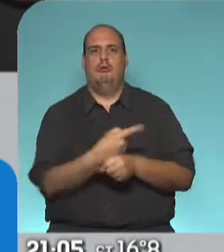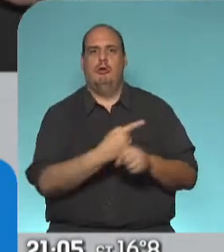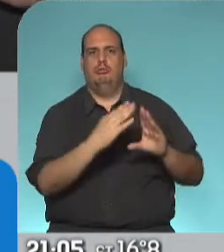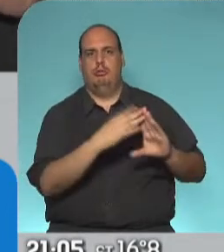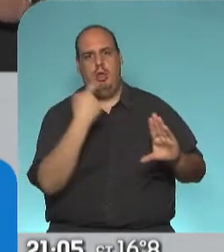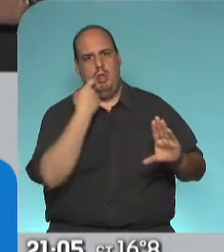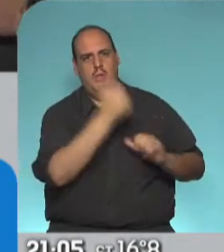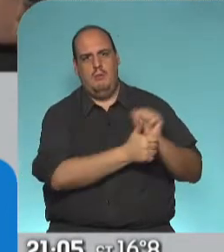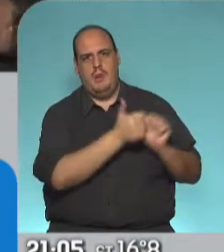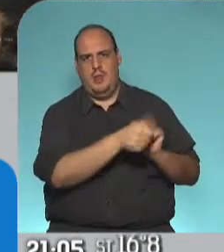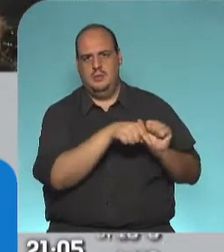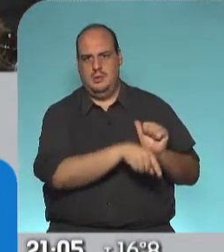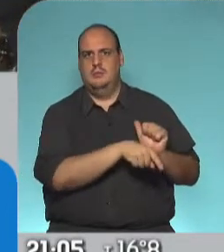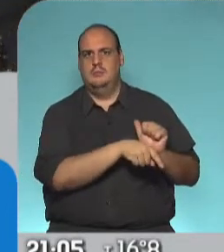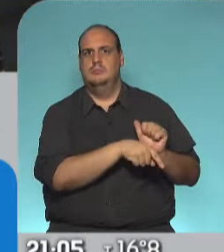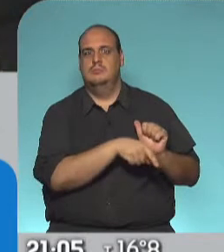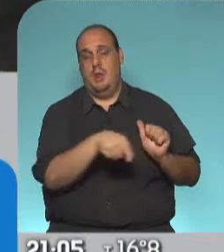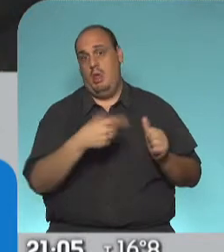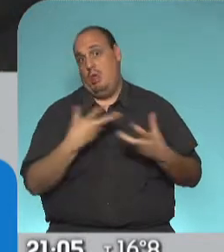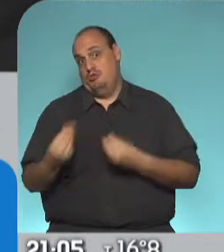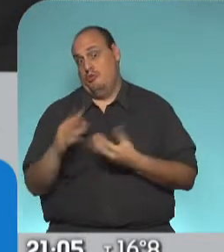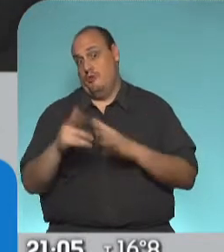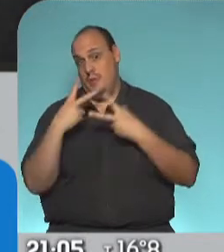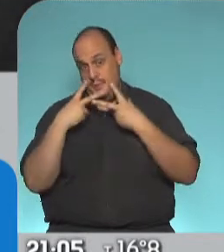expediente para colaborar con la investigación, para